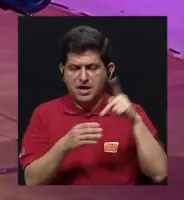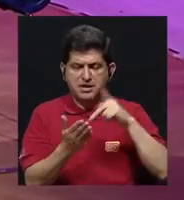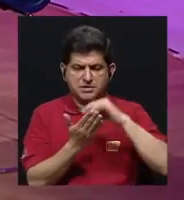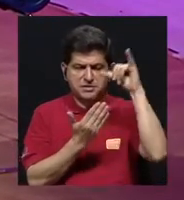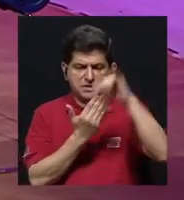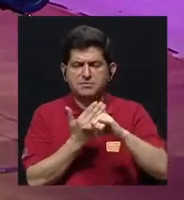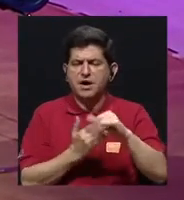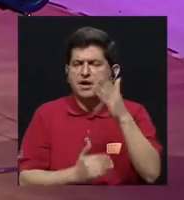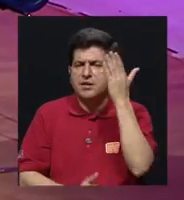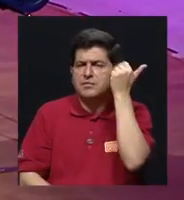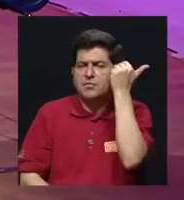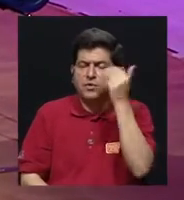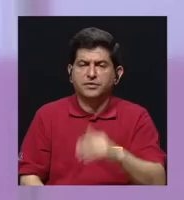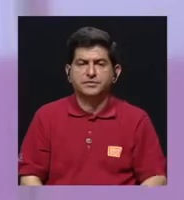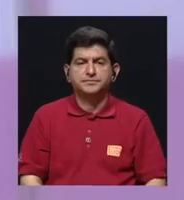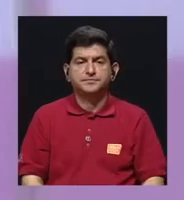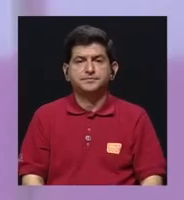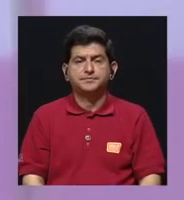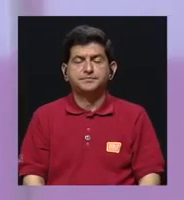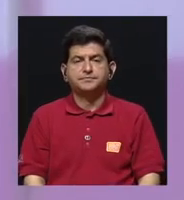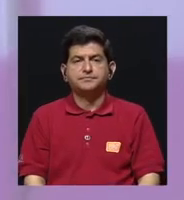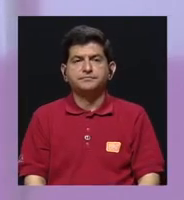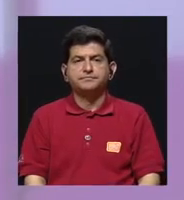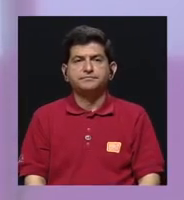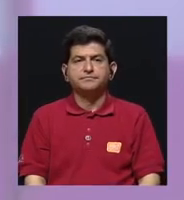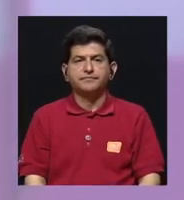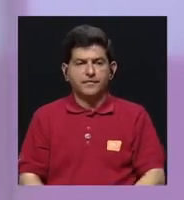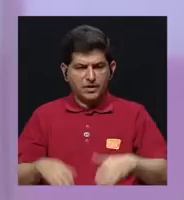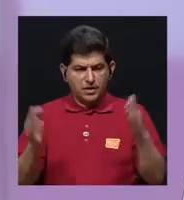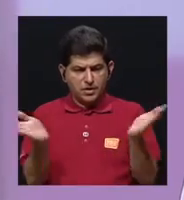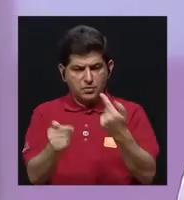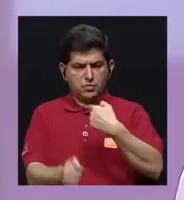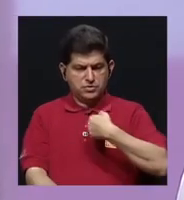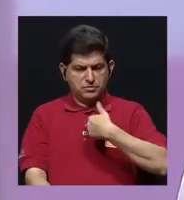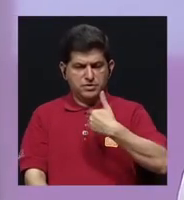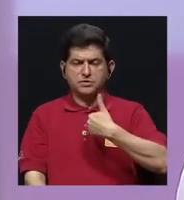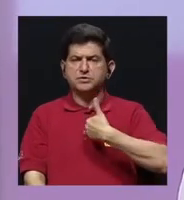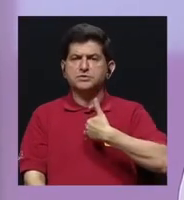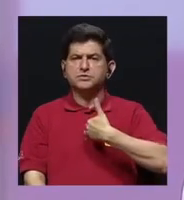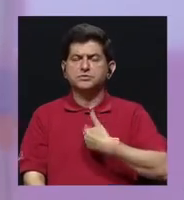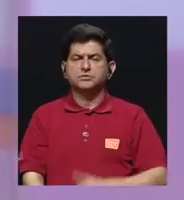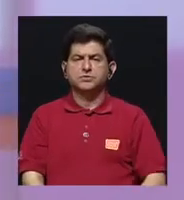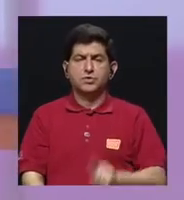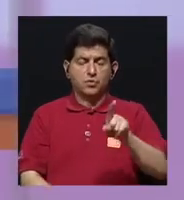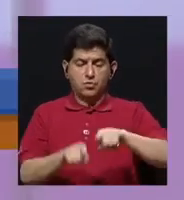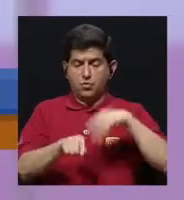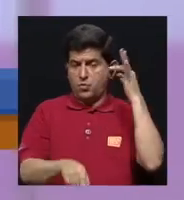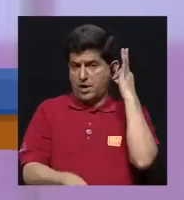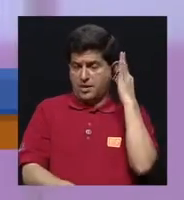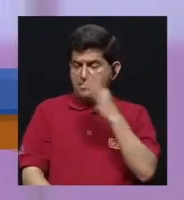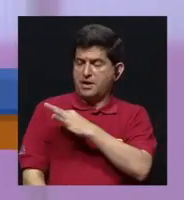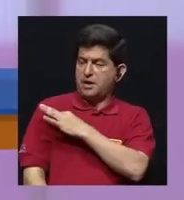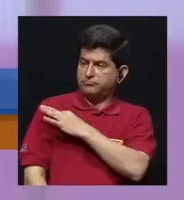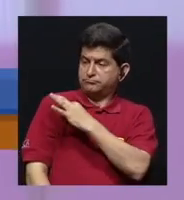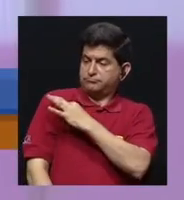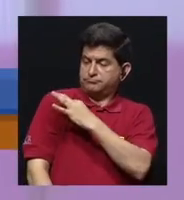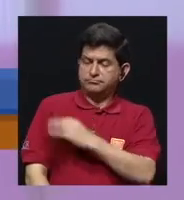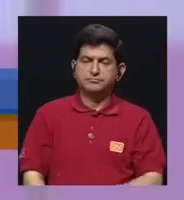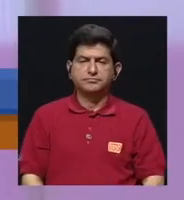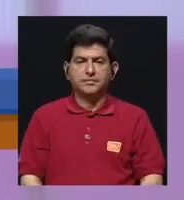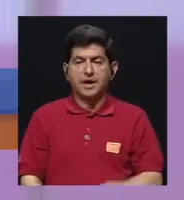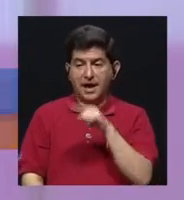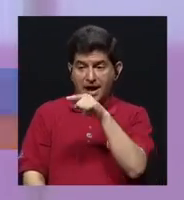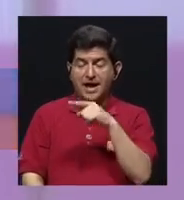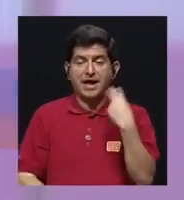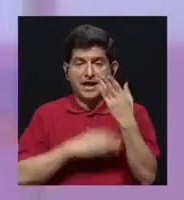de este proyecto de lectura? Bueno, la motivación que yo tuve fue porque por medio de una hermana mía que me invitó, la invitó a